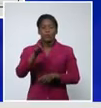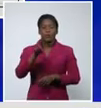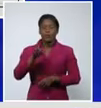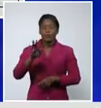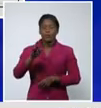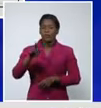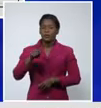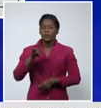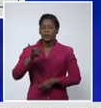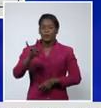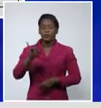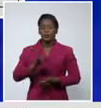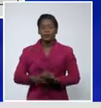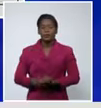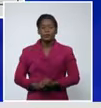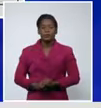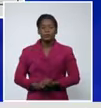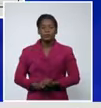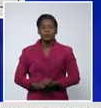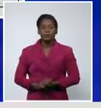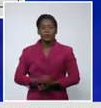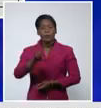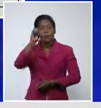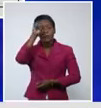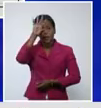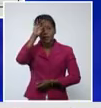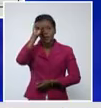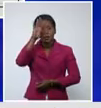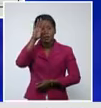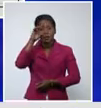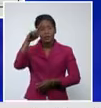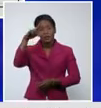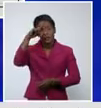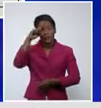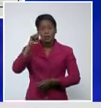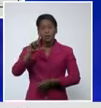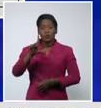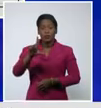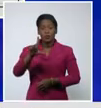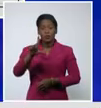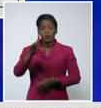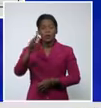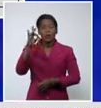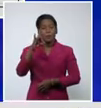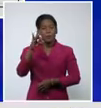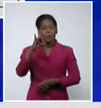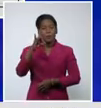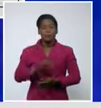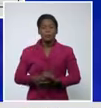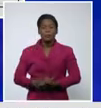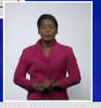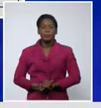318,9. Le siguen Minas de Matambre, San Luis y La Palma.